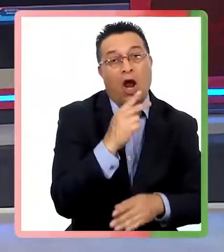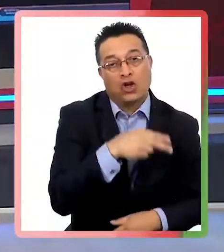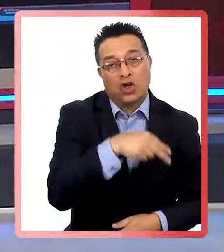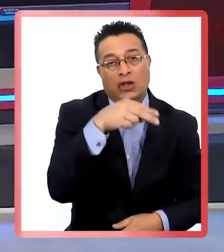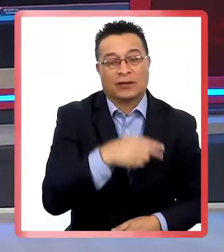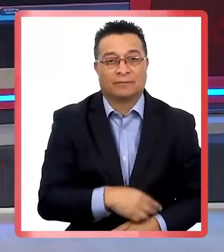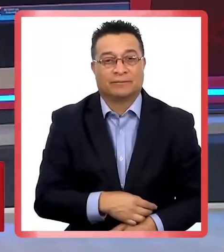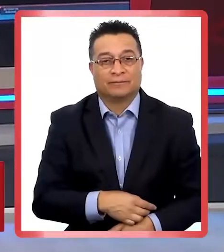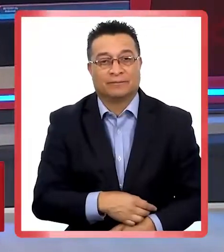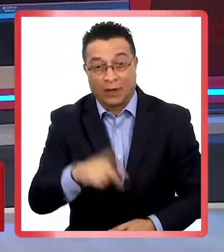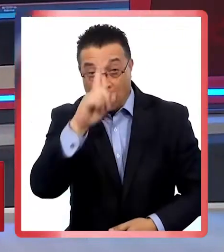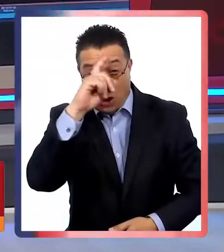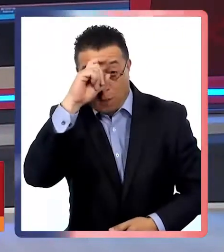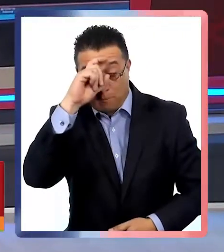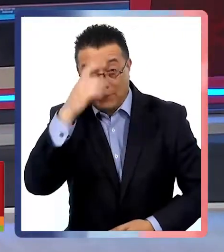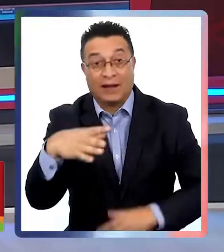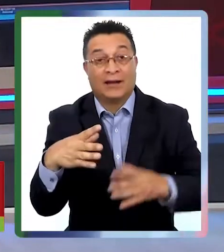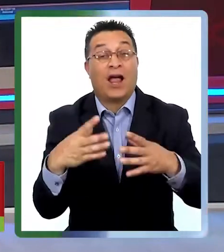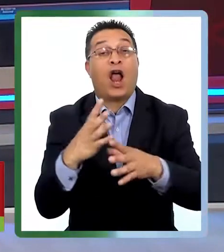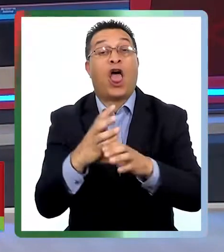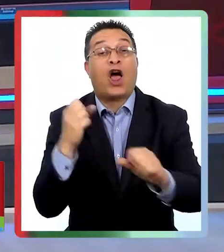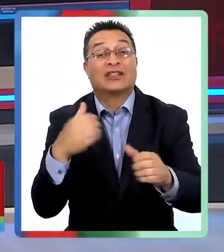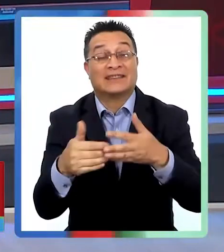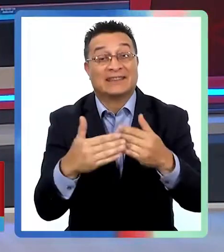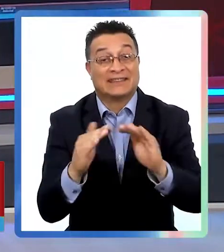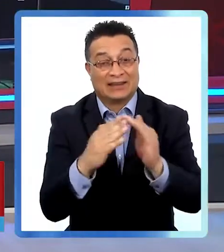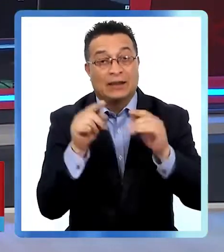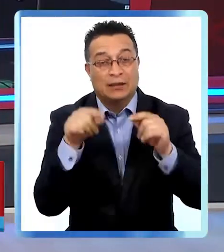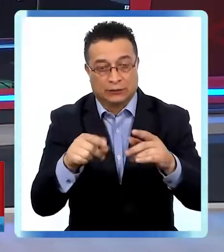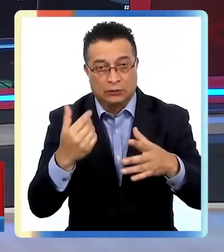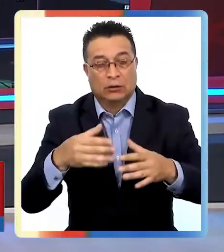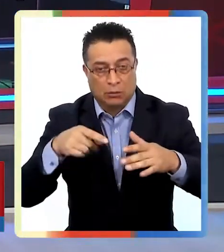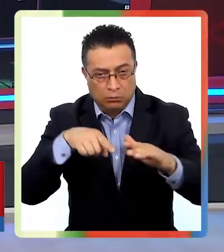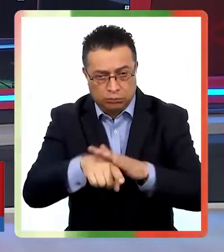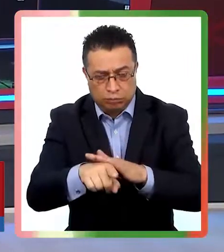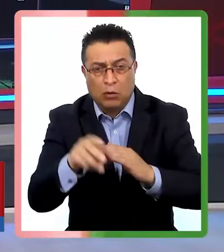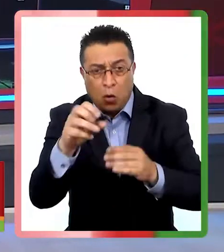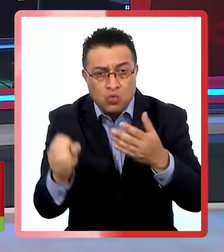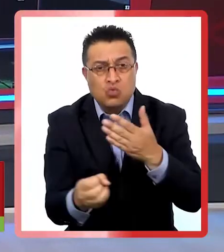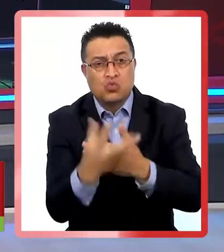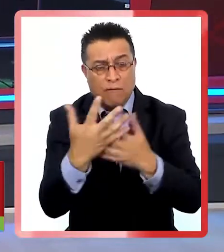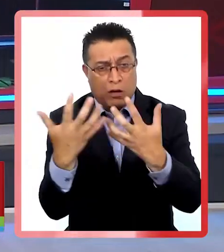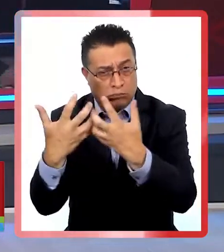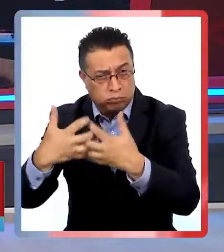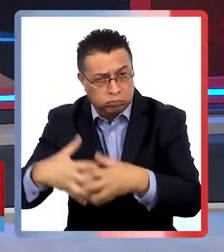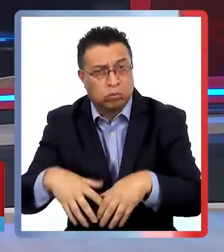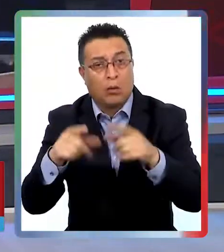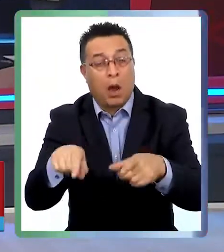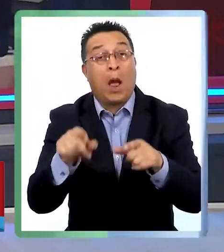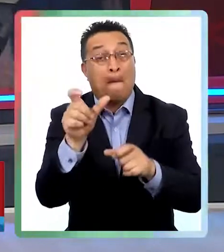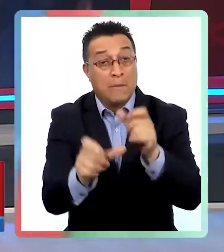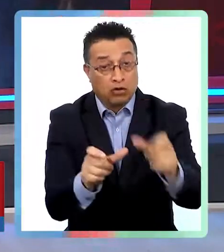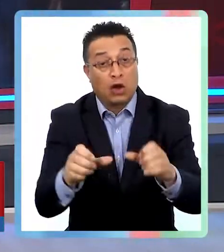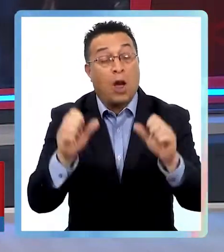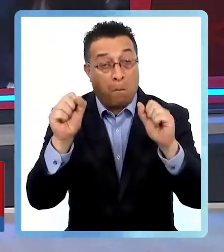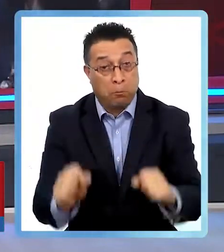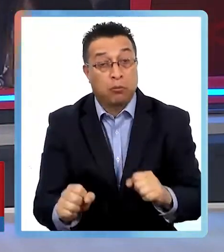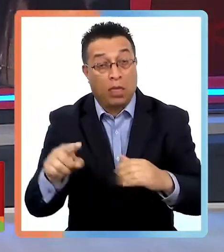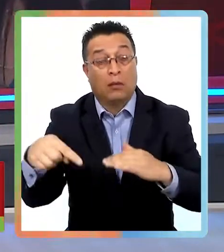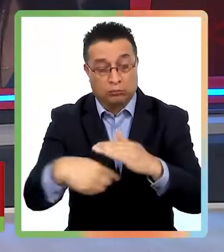el hospital de los andes' implementó la radiología intervencional es un procedimiento que toma menos tiempo y el paciente puede tener